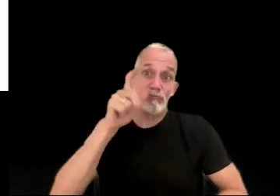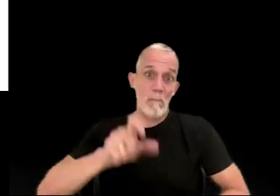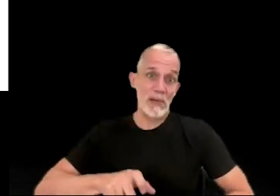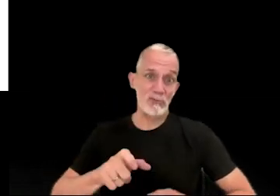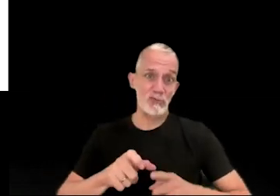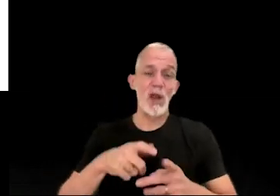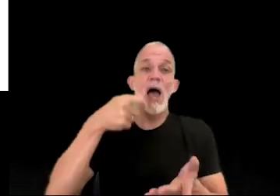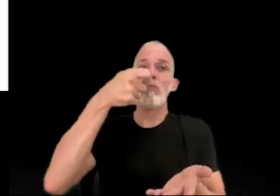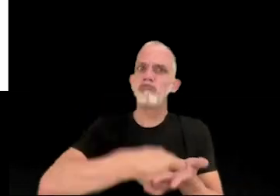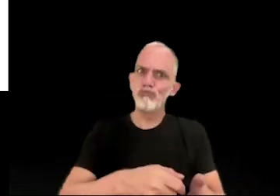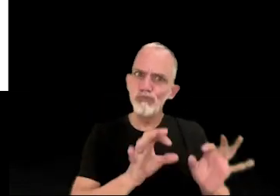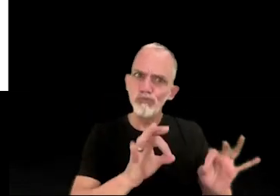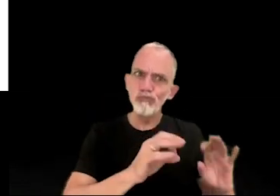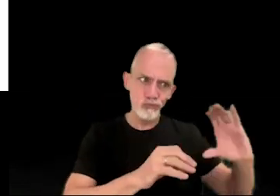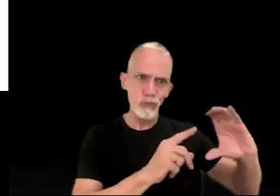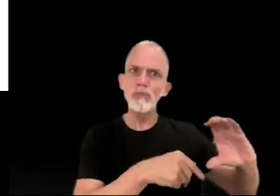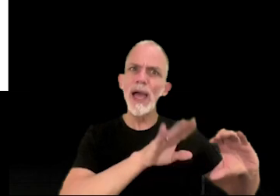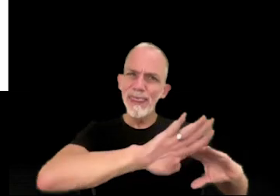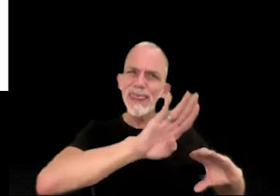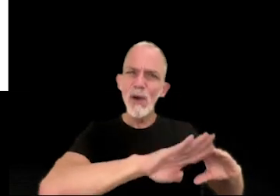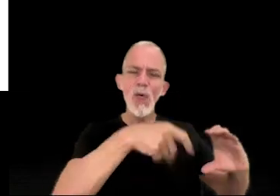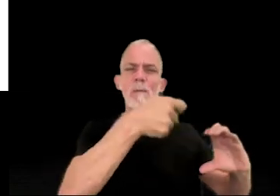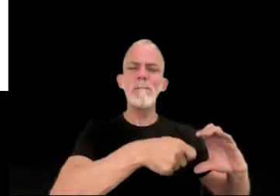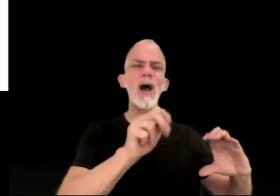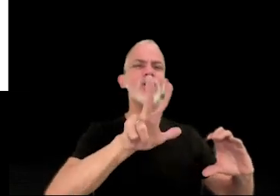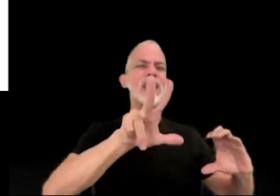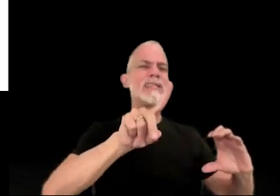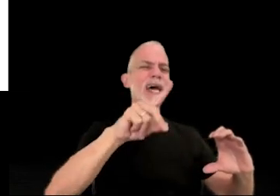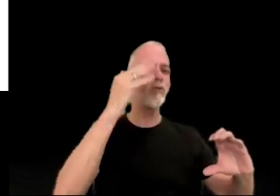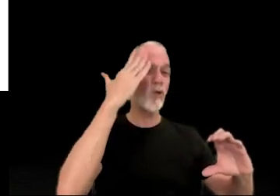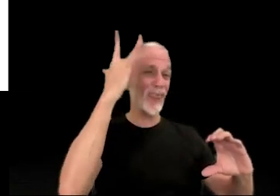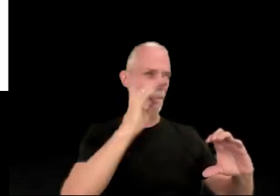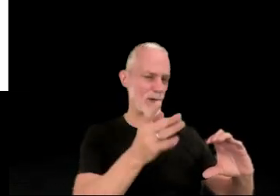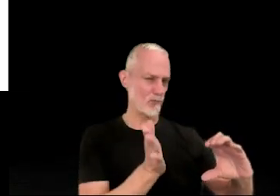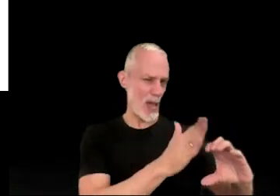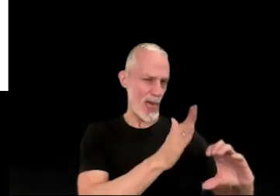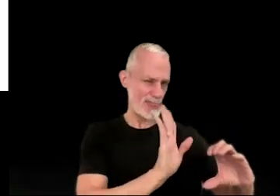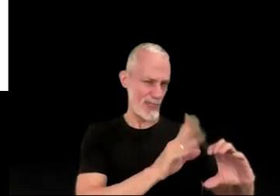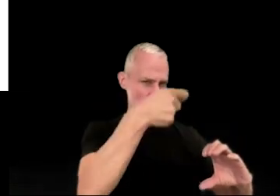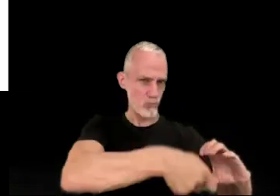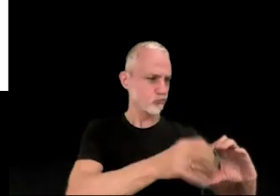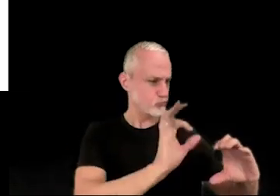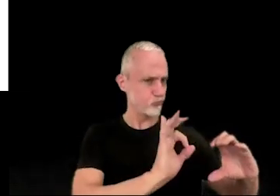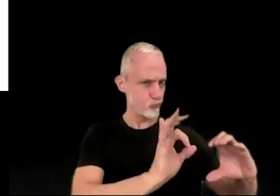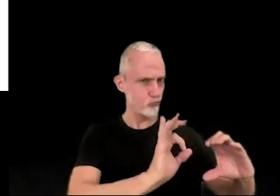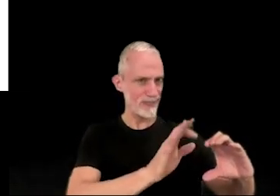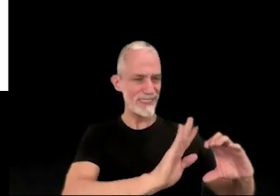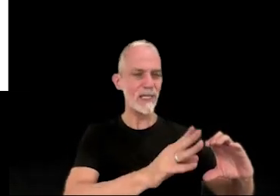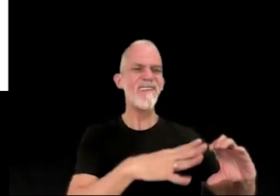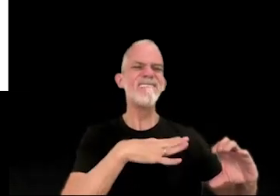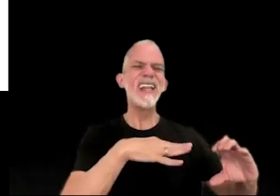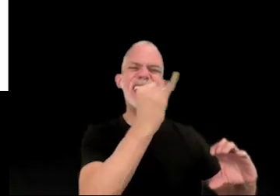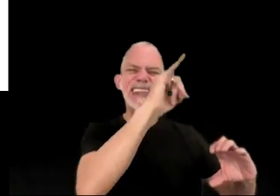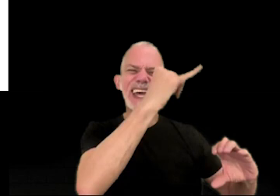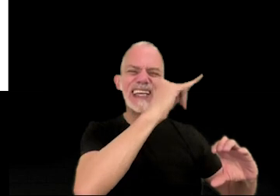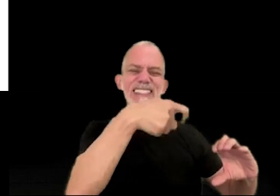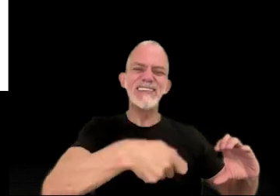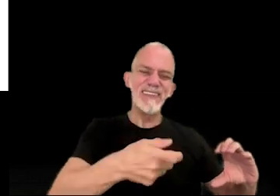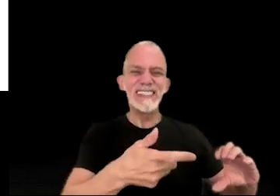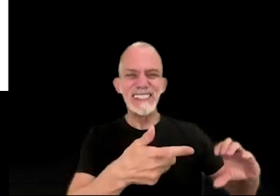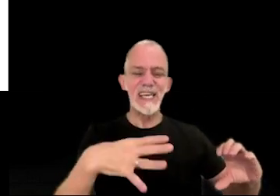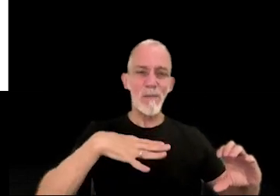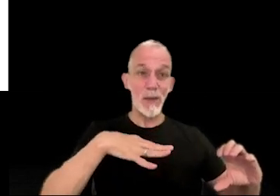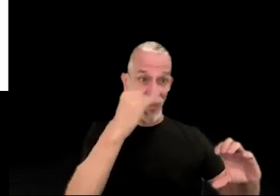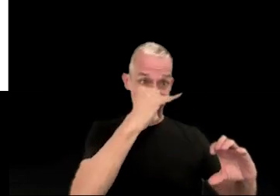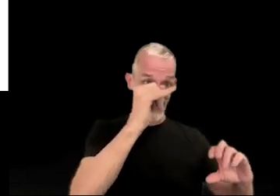pagó todo el capital que debe antes del 31 del 3 del 24, pero le quedan los intereses, ¿esos intereses